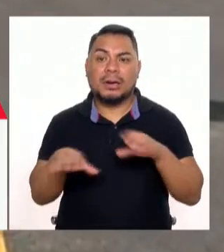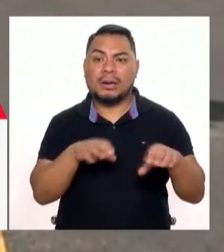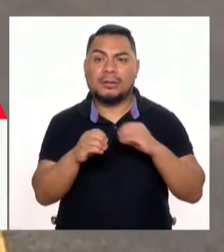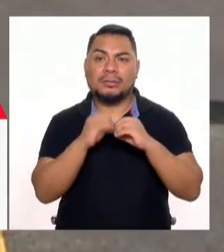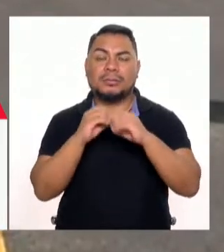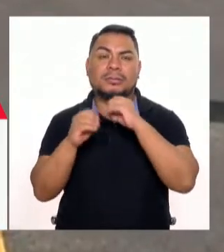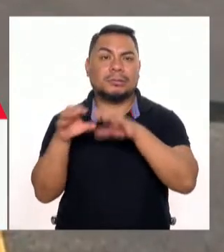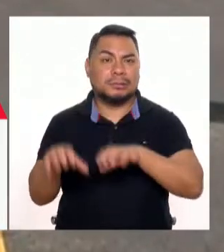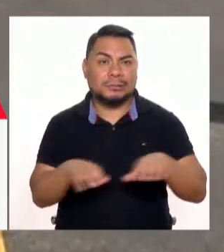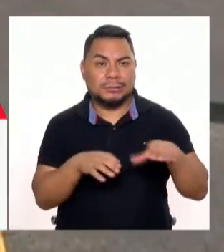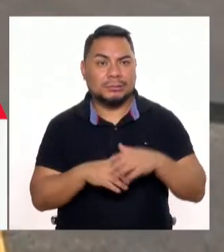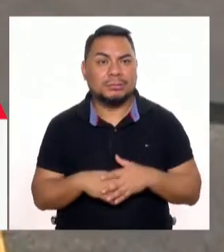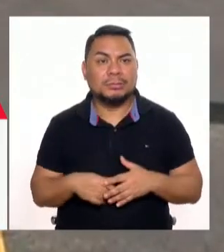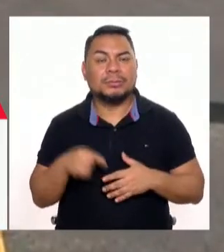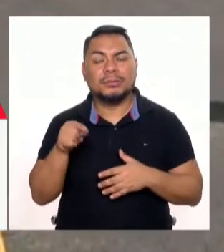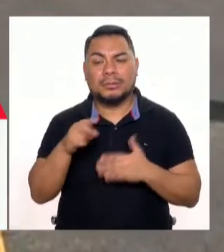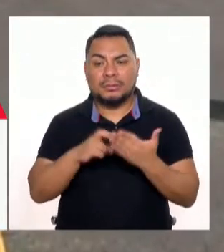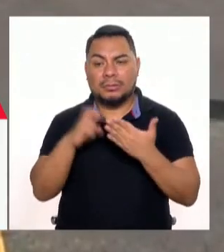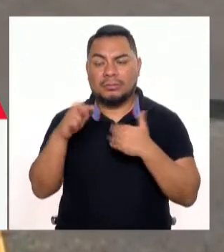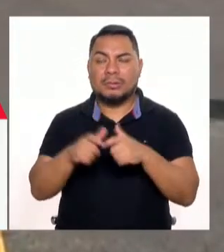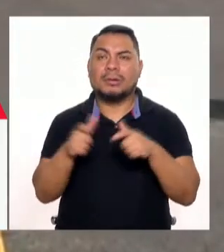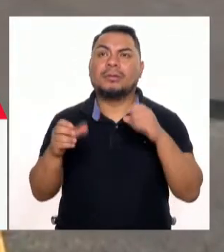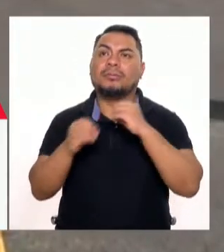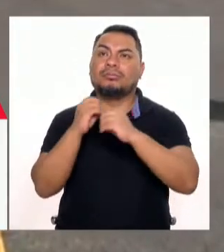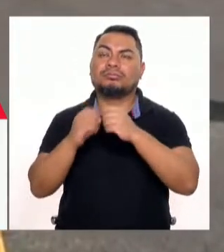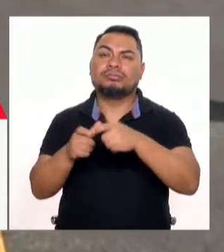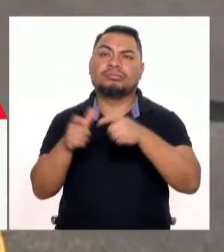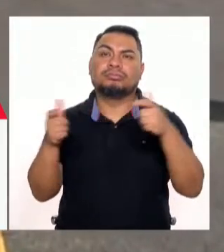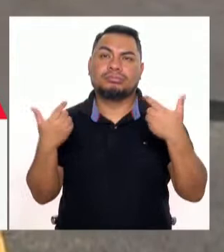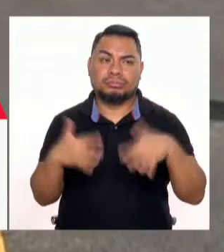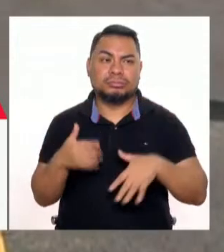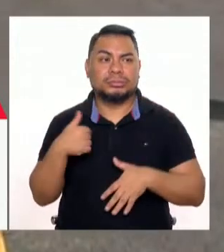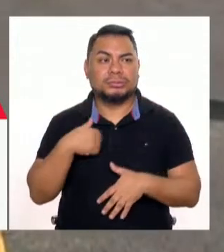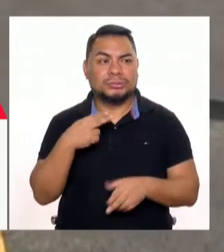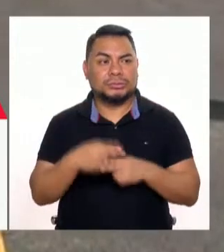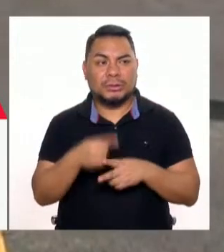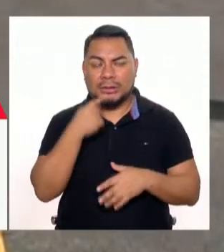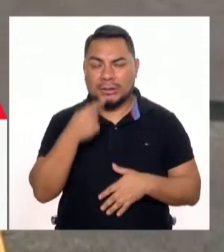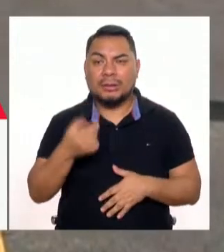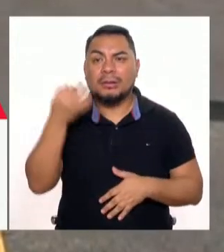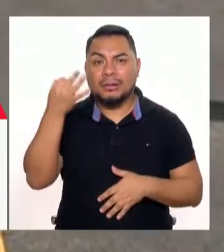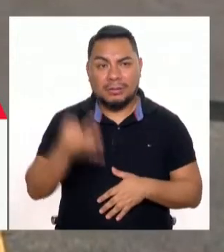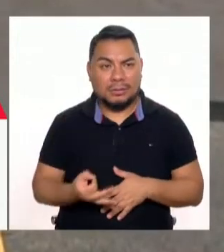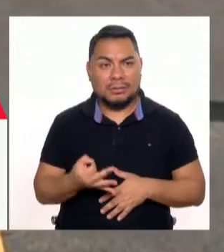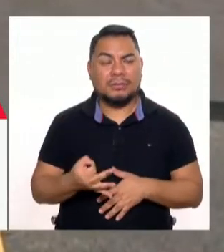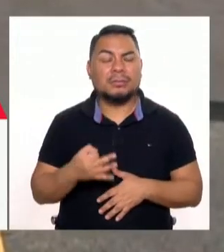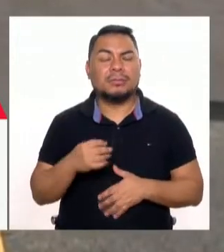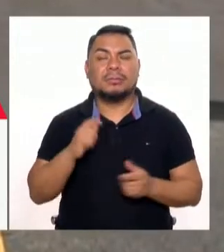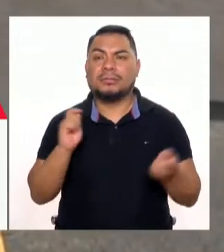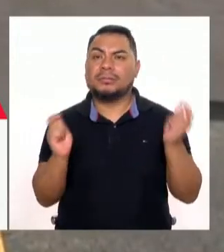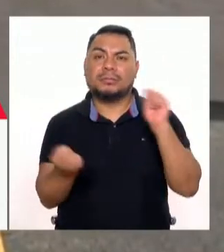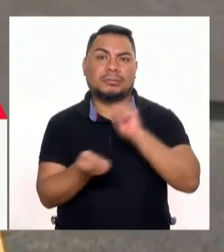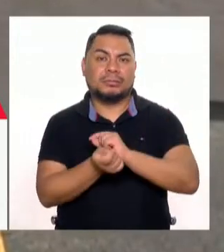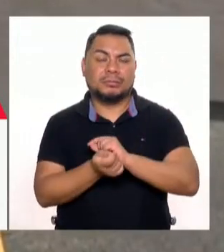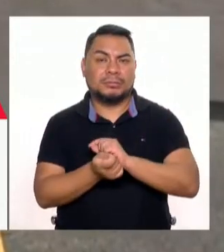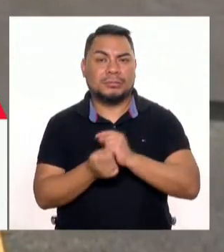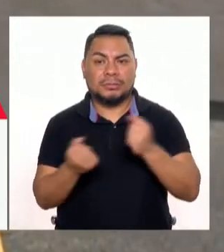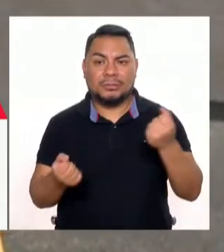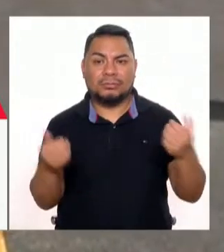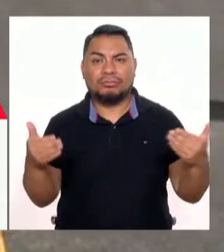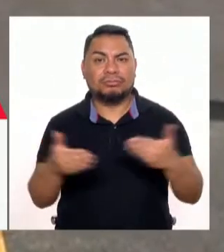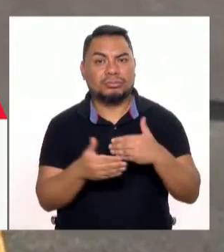hacen y proyectos de esta naturaleza que yo llamo una real verdadera Revolución agrovial